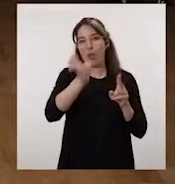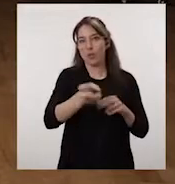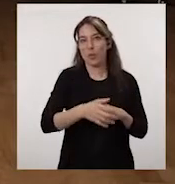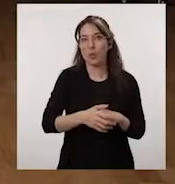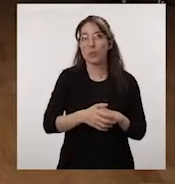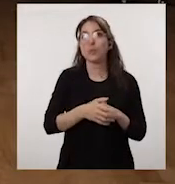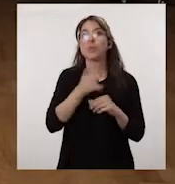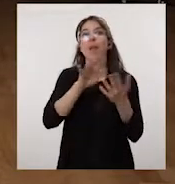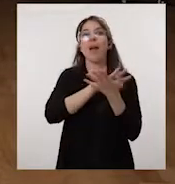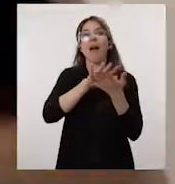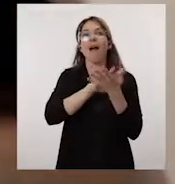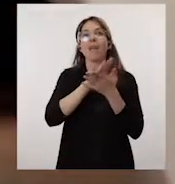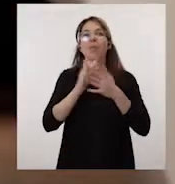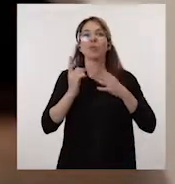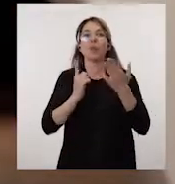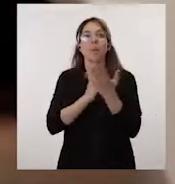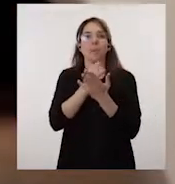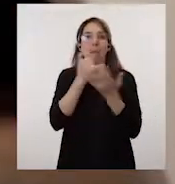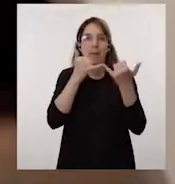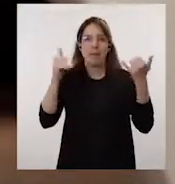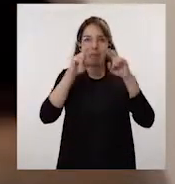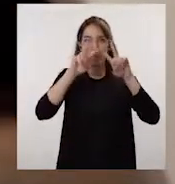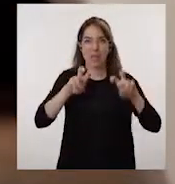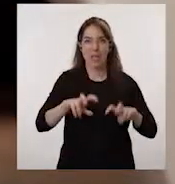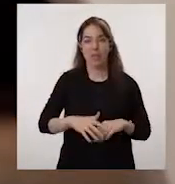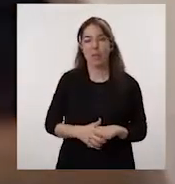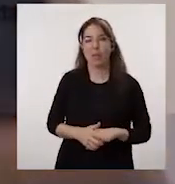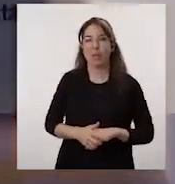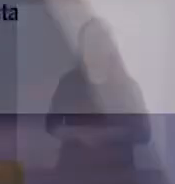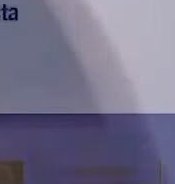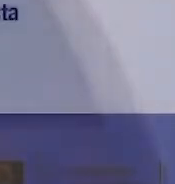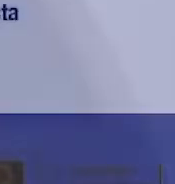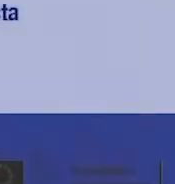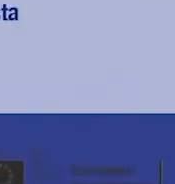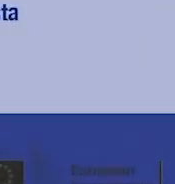en el que vamos a hablar del mapa de las líneas de investigación vamos con él